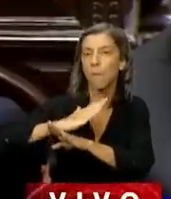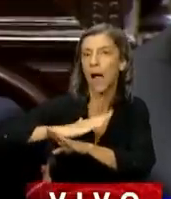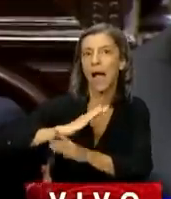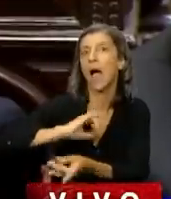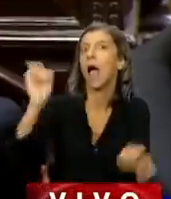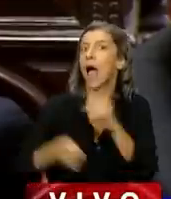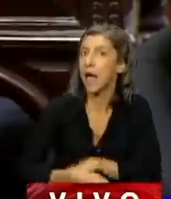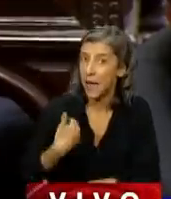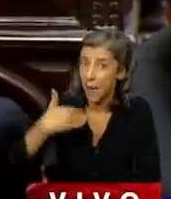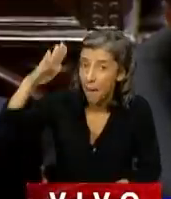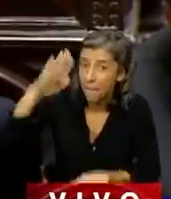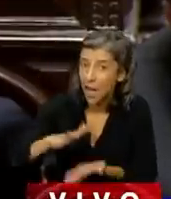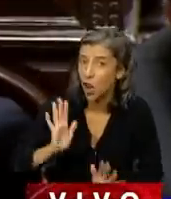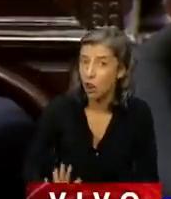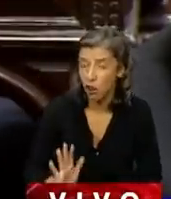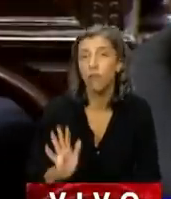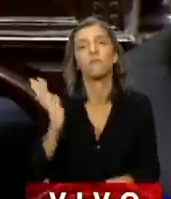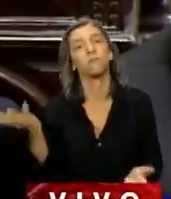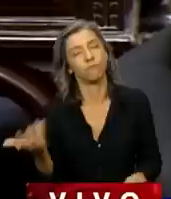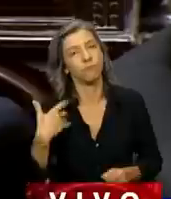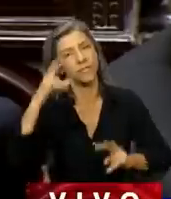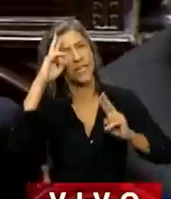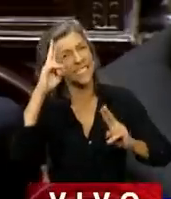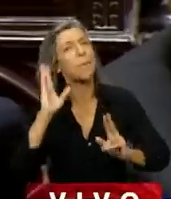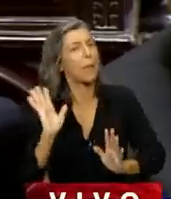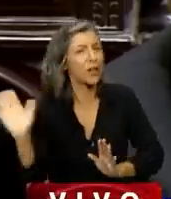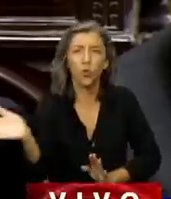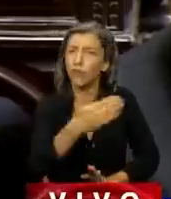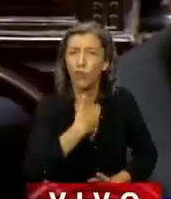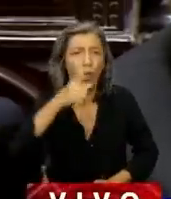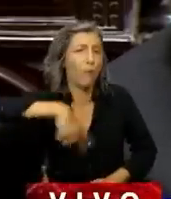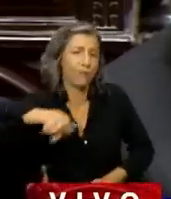Pero lo digo sin faltar el respeto porque a todos les ha pasado.